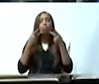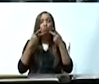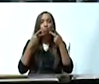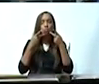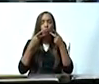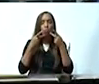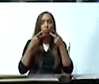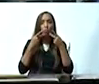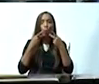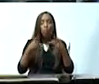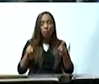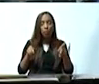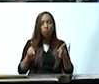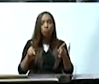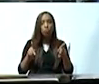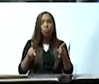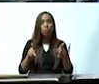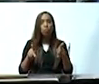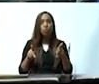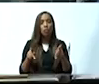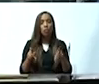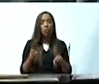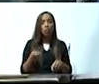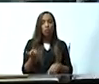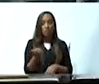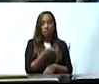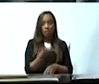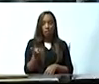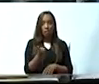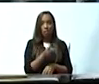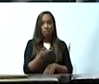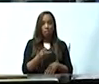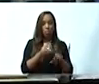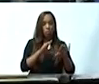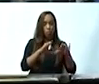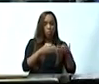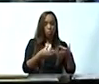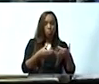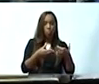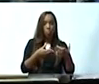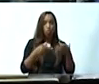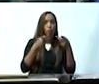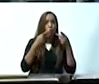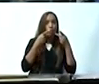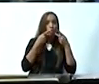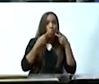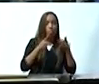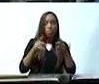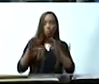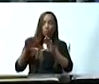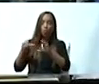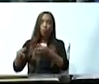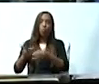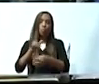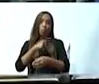capital, tenemos inversiones por la alianza público-privado y tenemos inversiones a través de la figura del